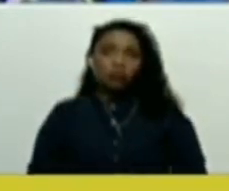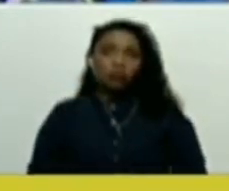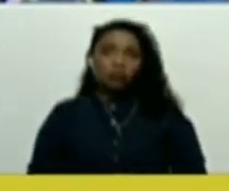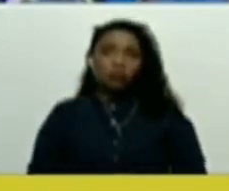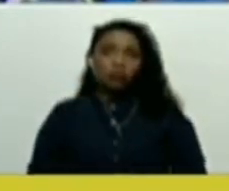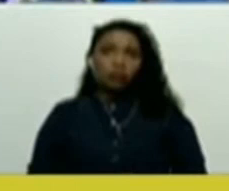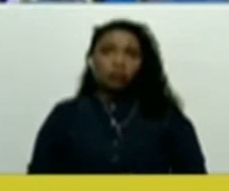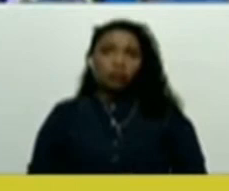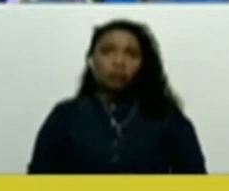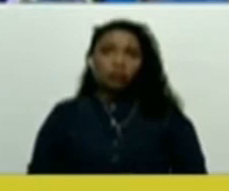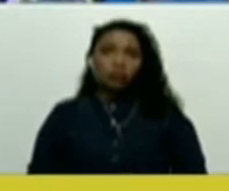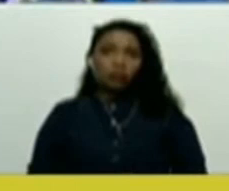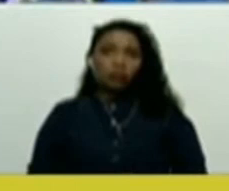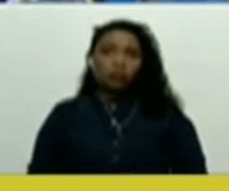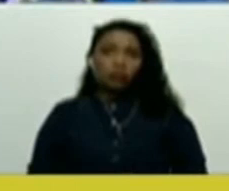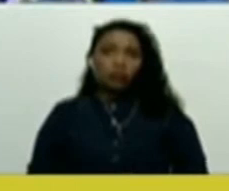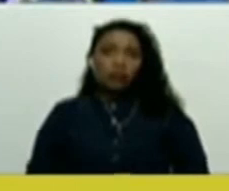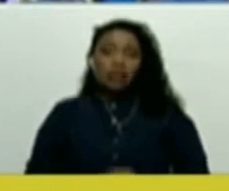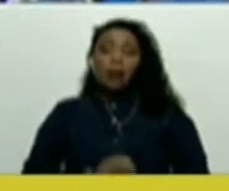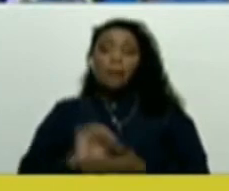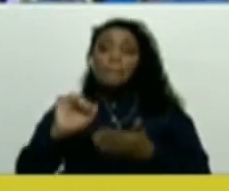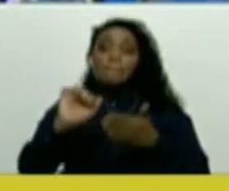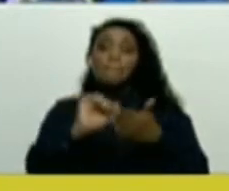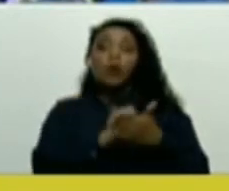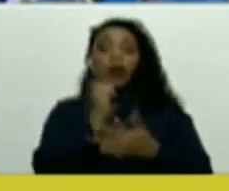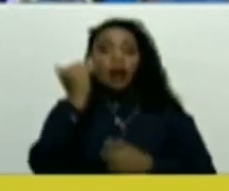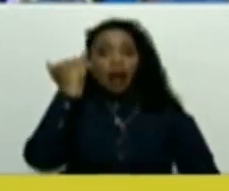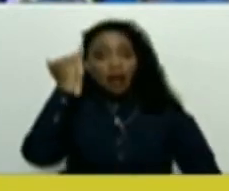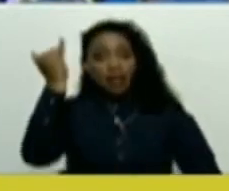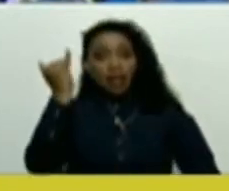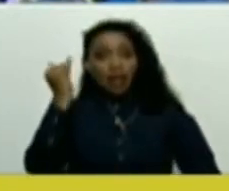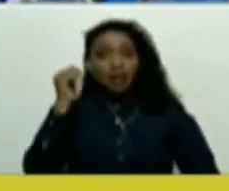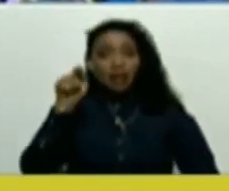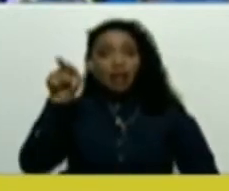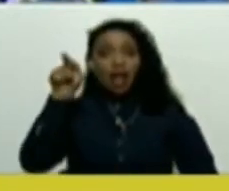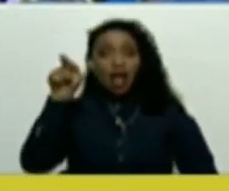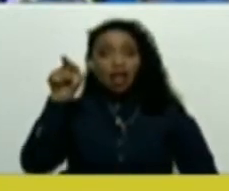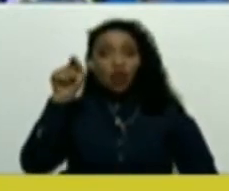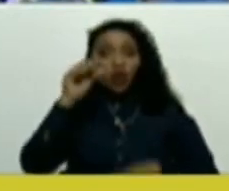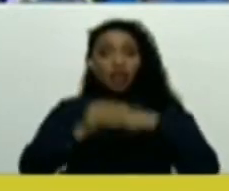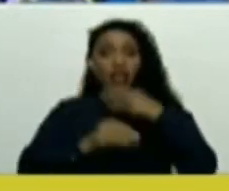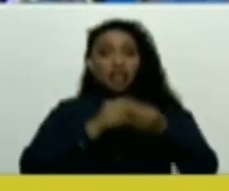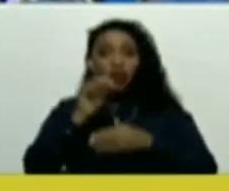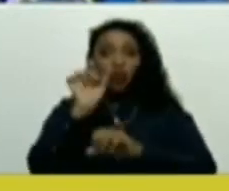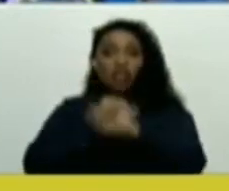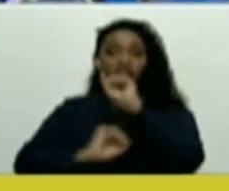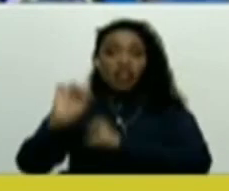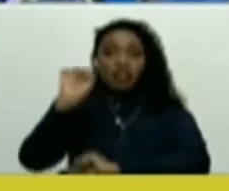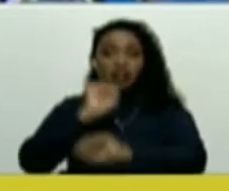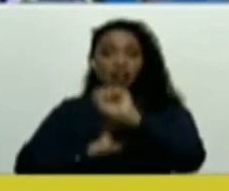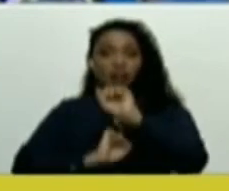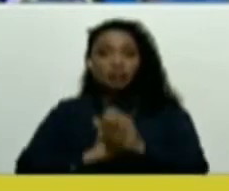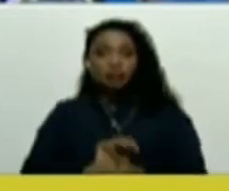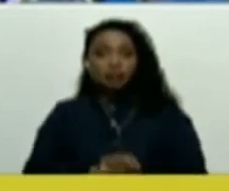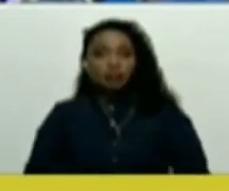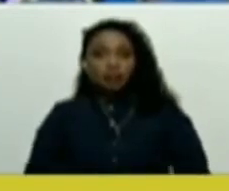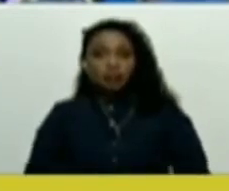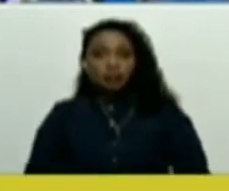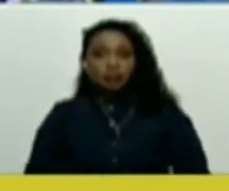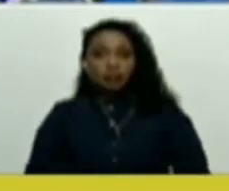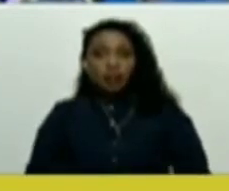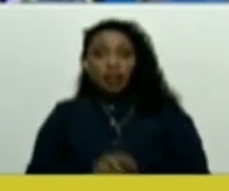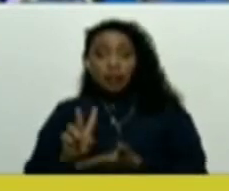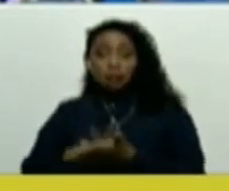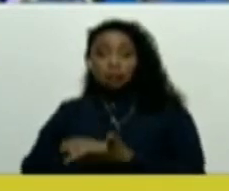the ideas for which he stood for, las ideas que él y ellos defendieron, and to lift higher,